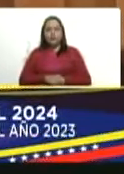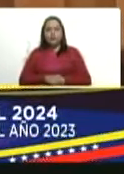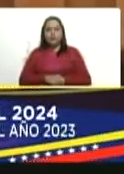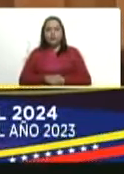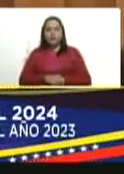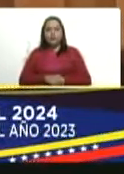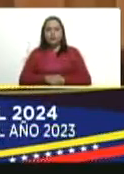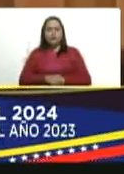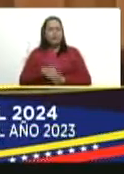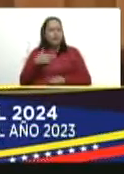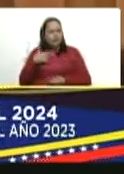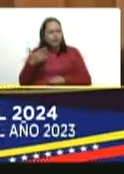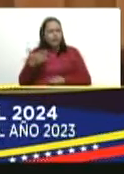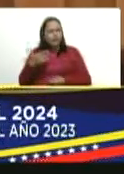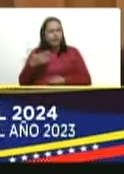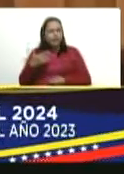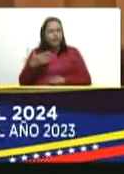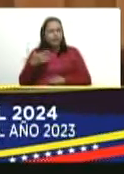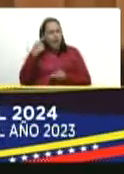trato de recoger